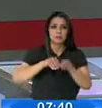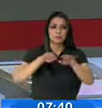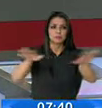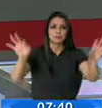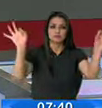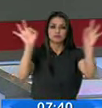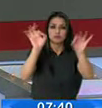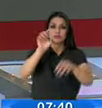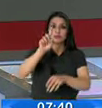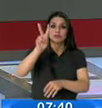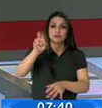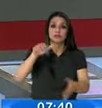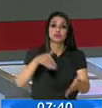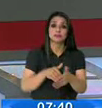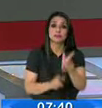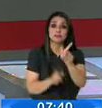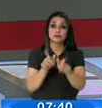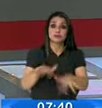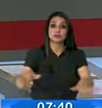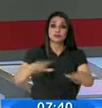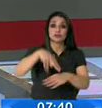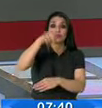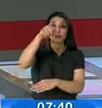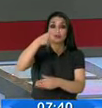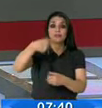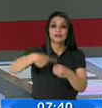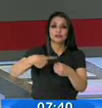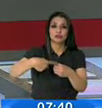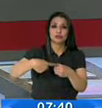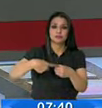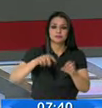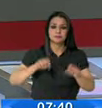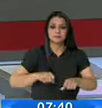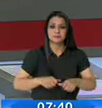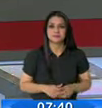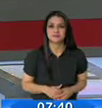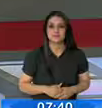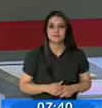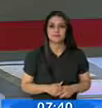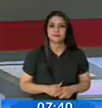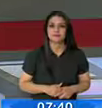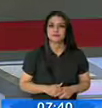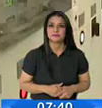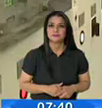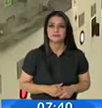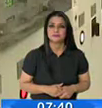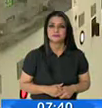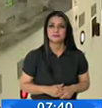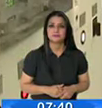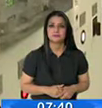más de 128 mil pobladores del noroccidente del distrito metropolitano de Quito.